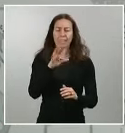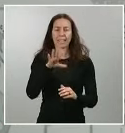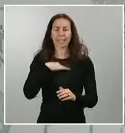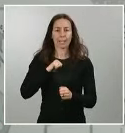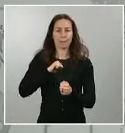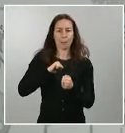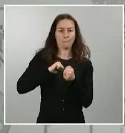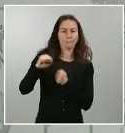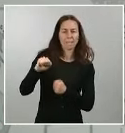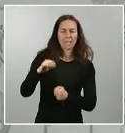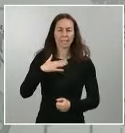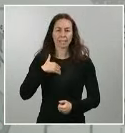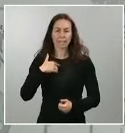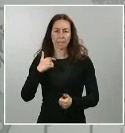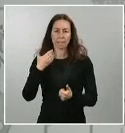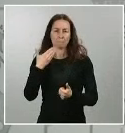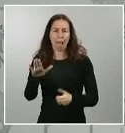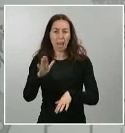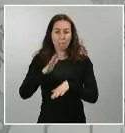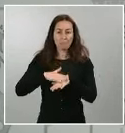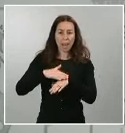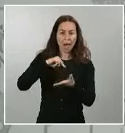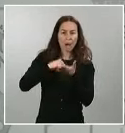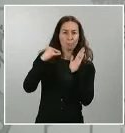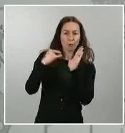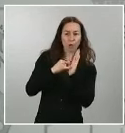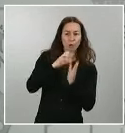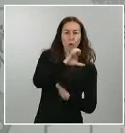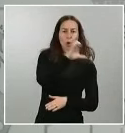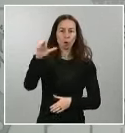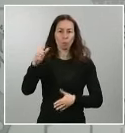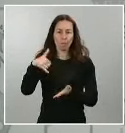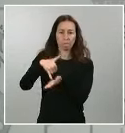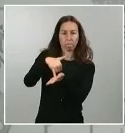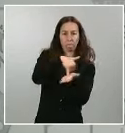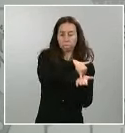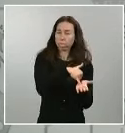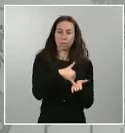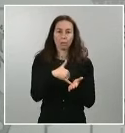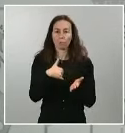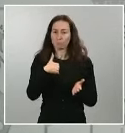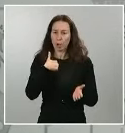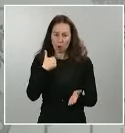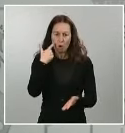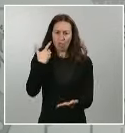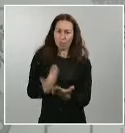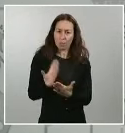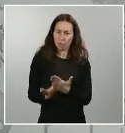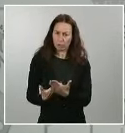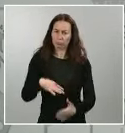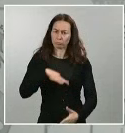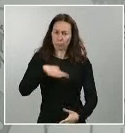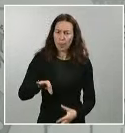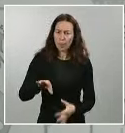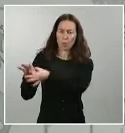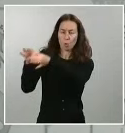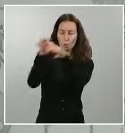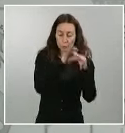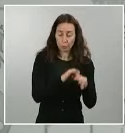Consejo Europeo no ha sido el único acontecimiento importante que hemos tenido a lo largo de esta semana. Y en todas las reuniones en las que